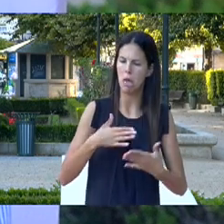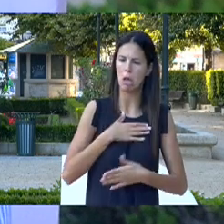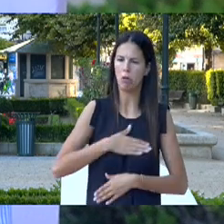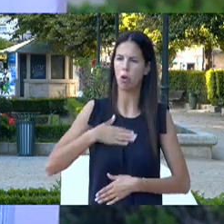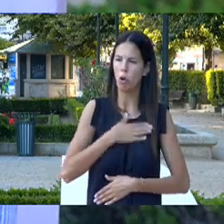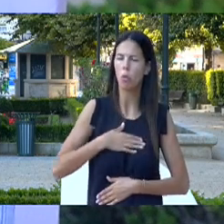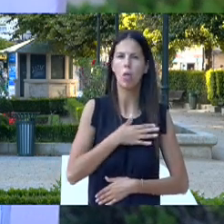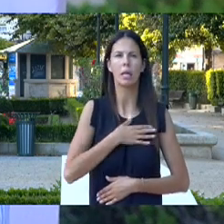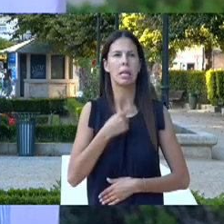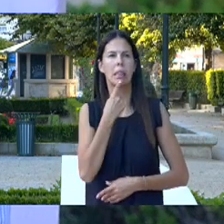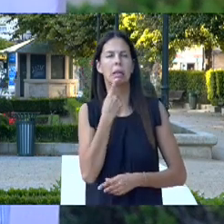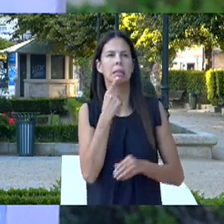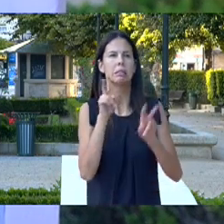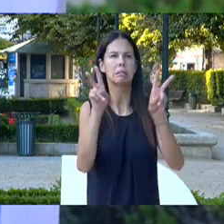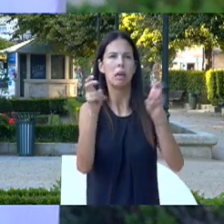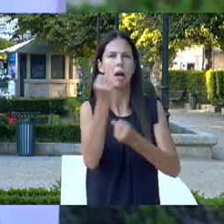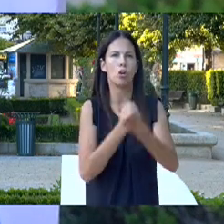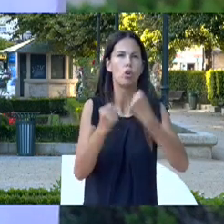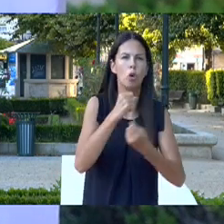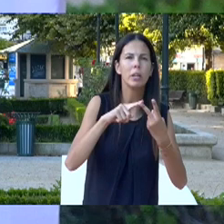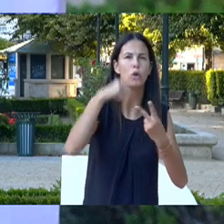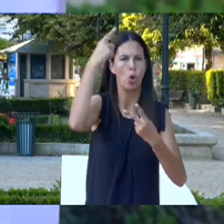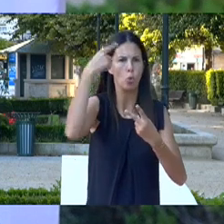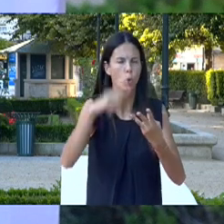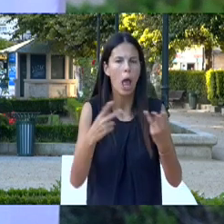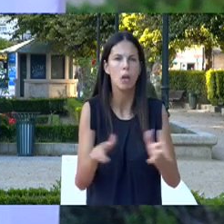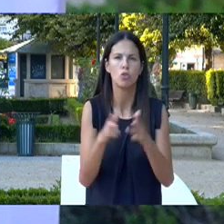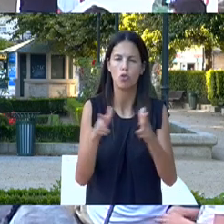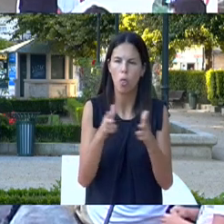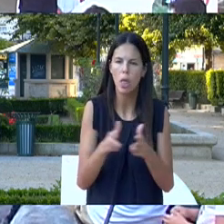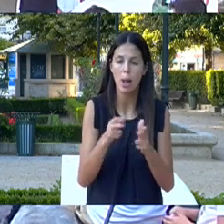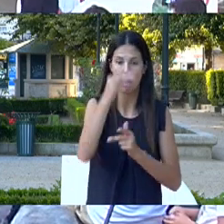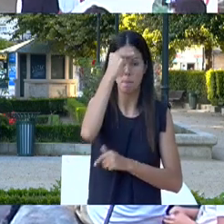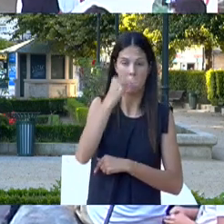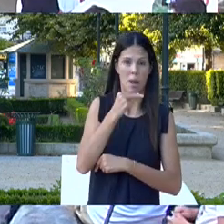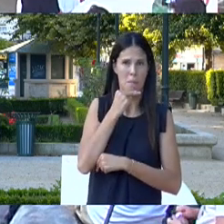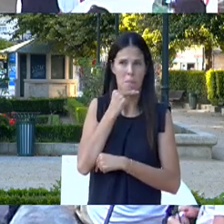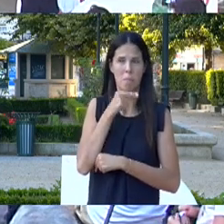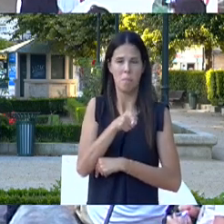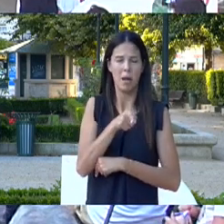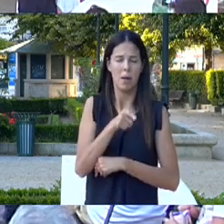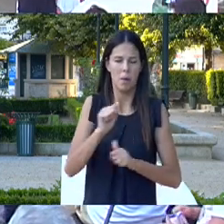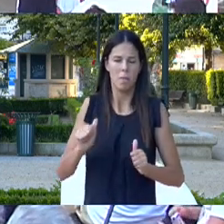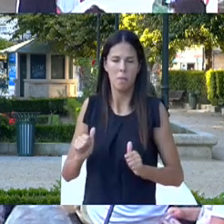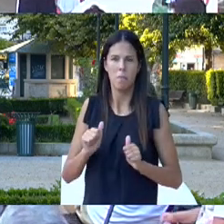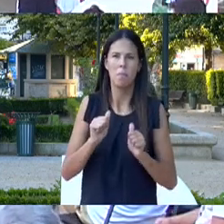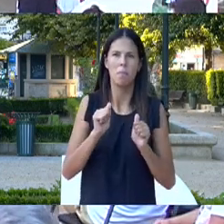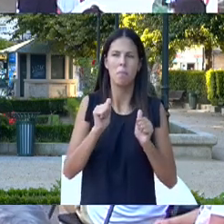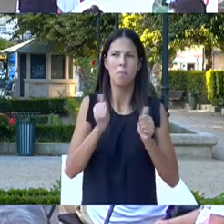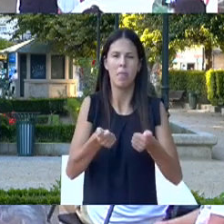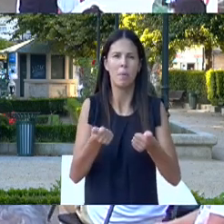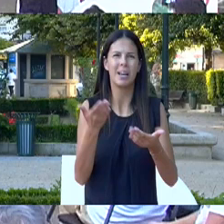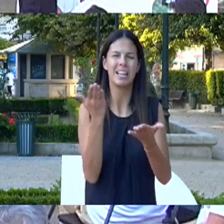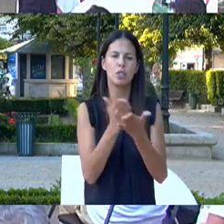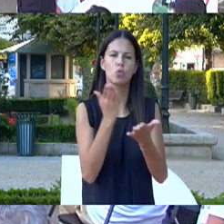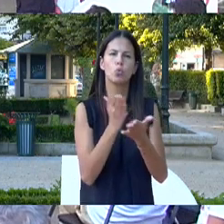vista económico, cultural e social. O seu pai iba a principiar os estudos